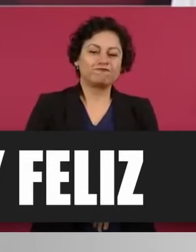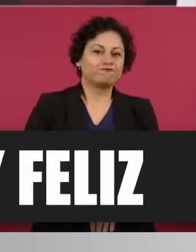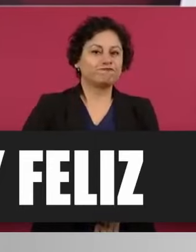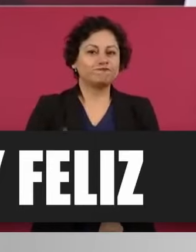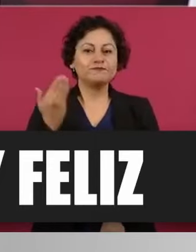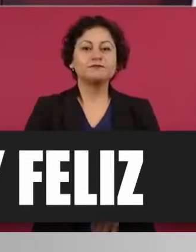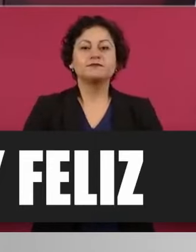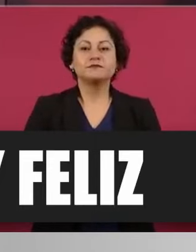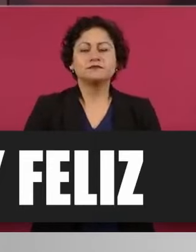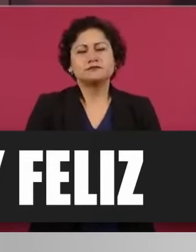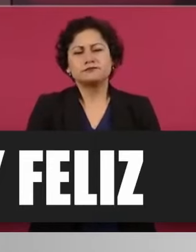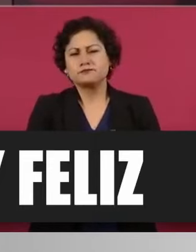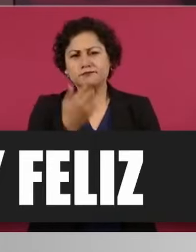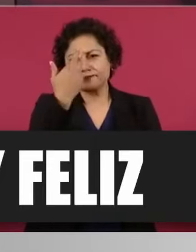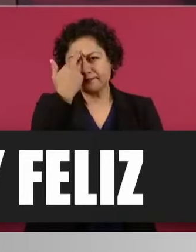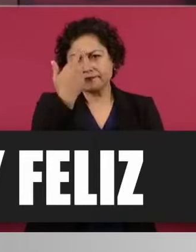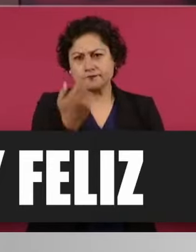se va a dar a conocer un plan